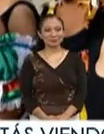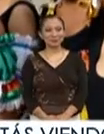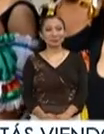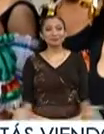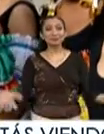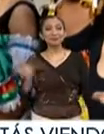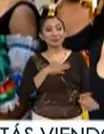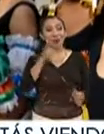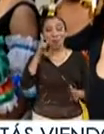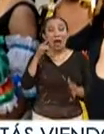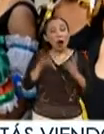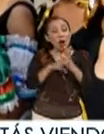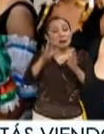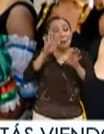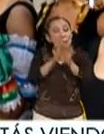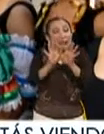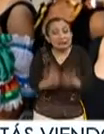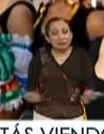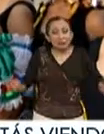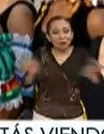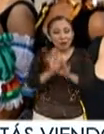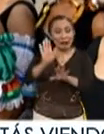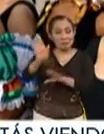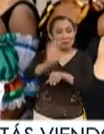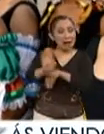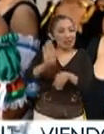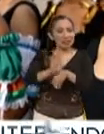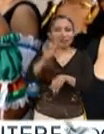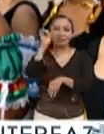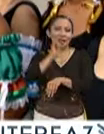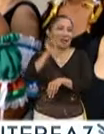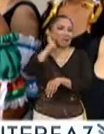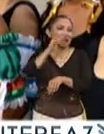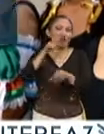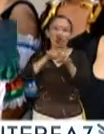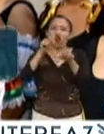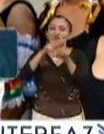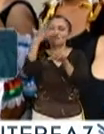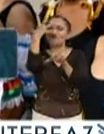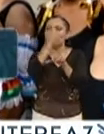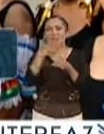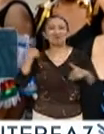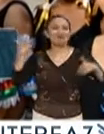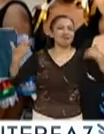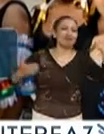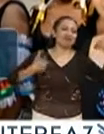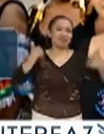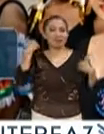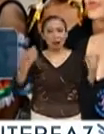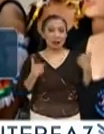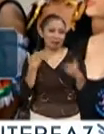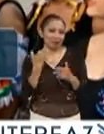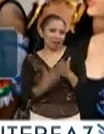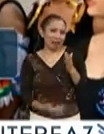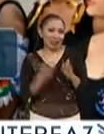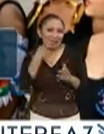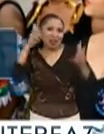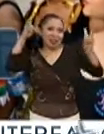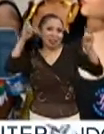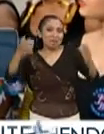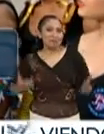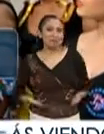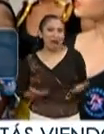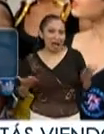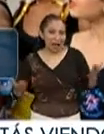Y bueno, uno de los aspectos más importantes de Brasil, siempre tan coloridos, siempre tan alegres, pero no puede faltar hablar del